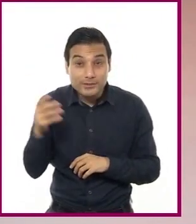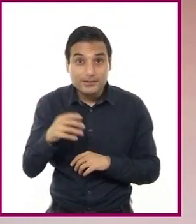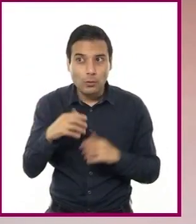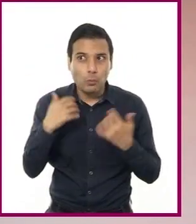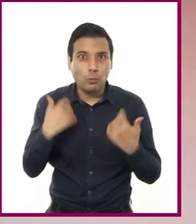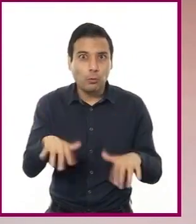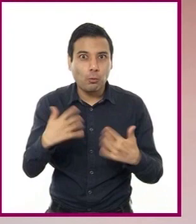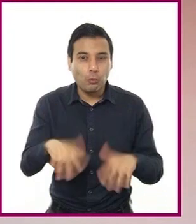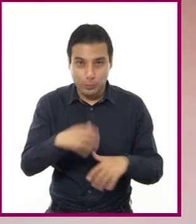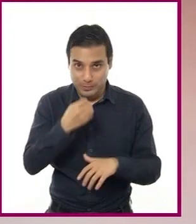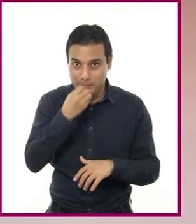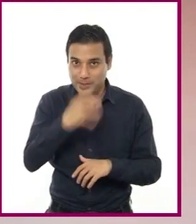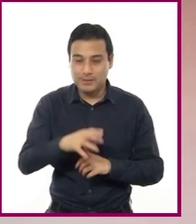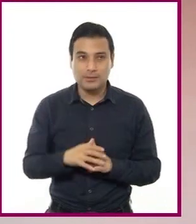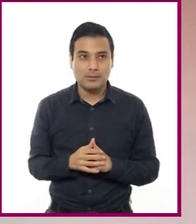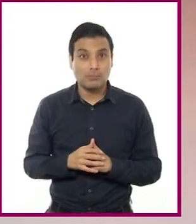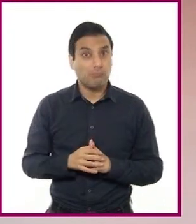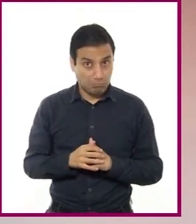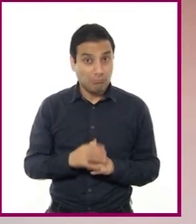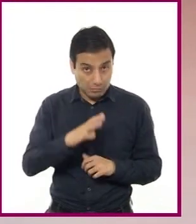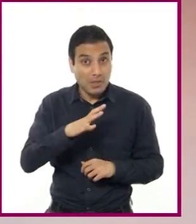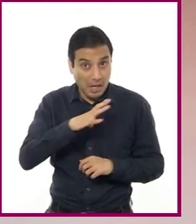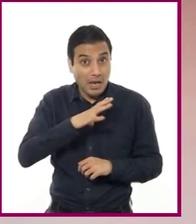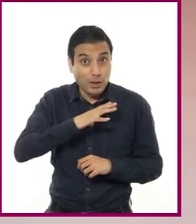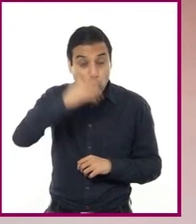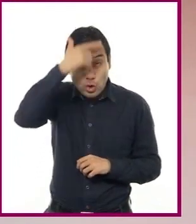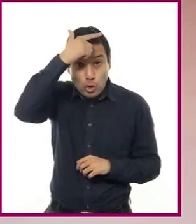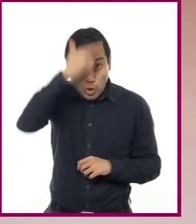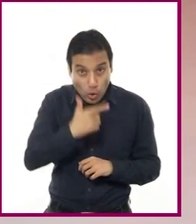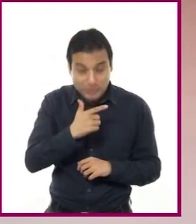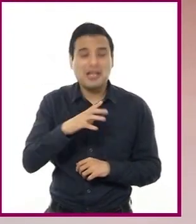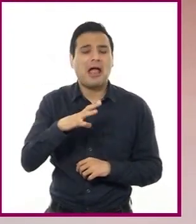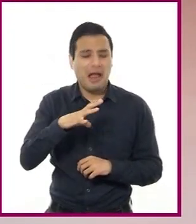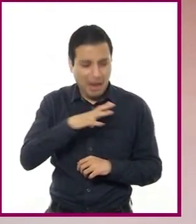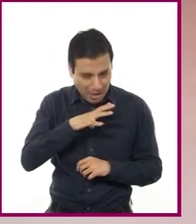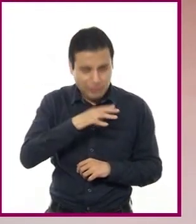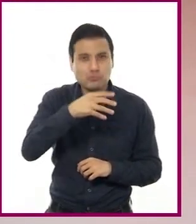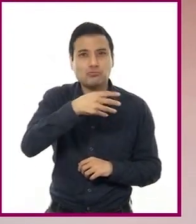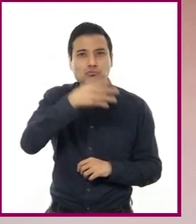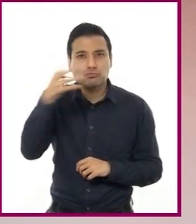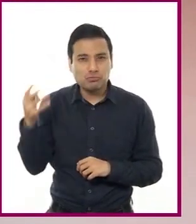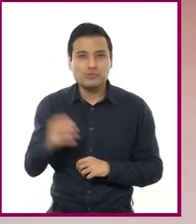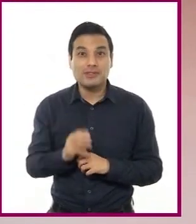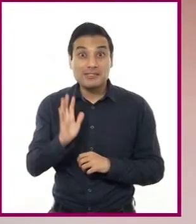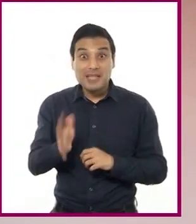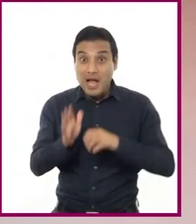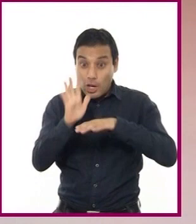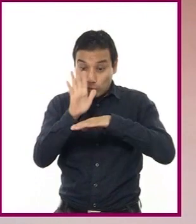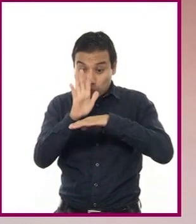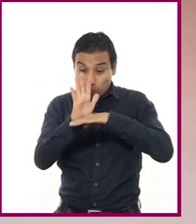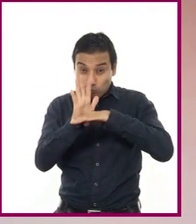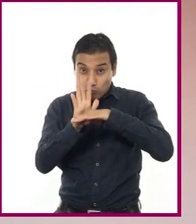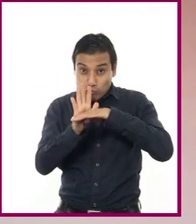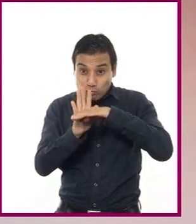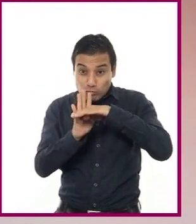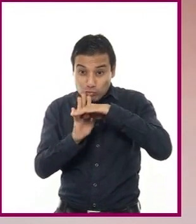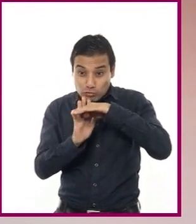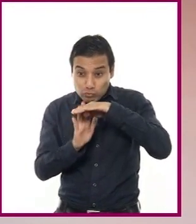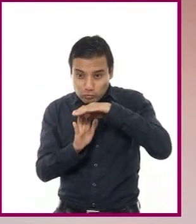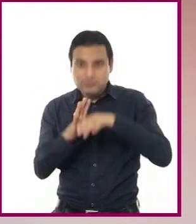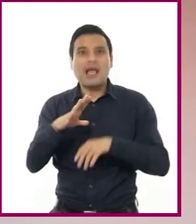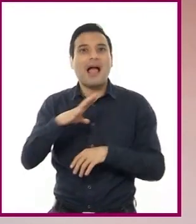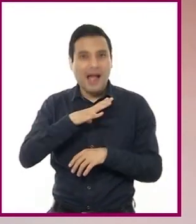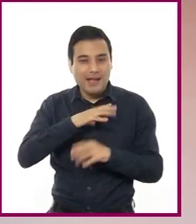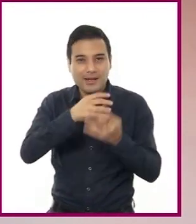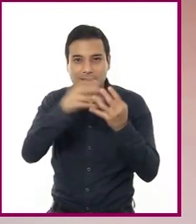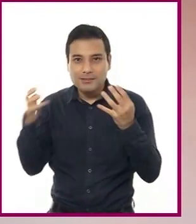sorprendente. Pues se han llegado a observar arcoíris aún después de que el sol se ha ocultado. Ay, no, maestra,